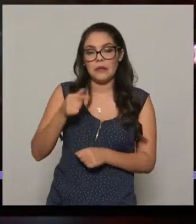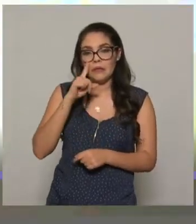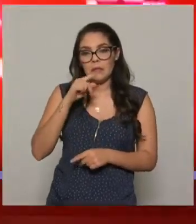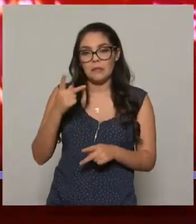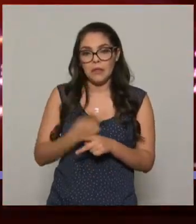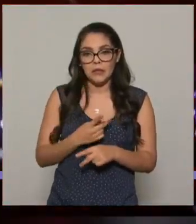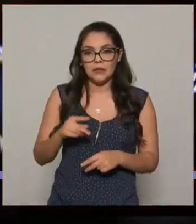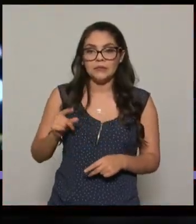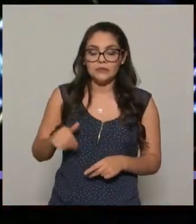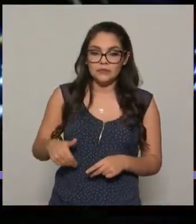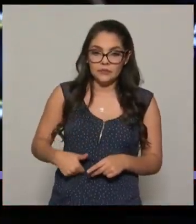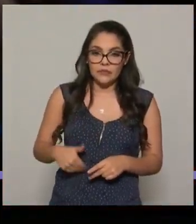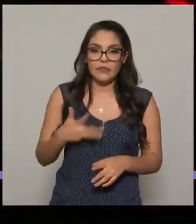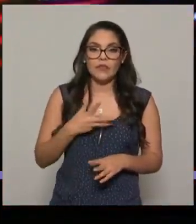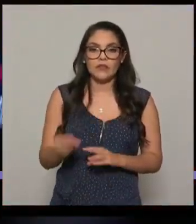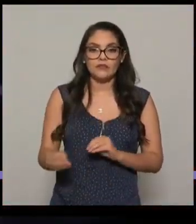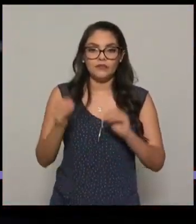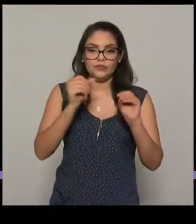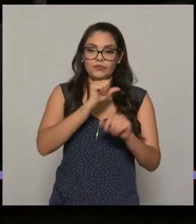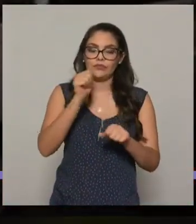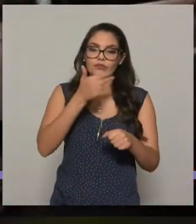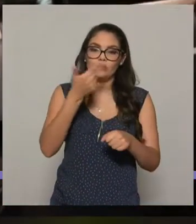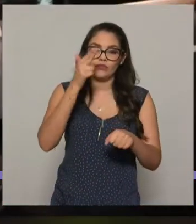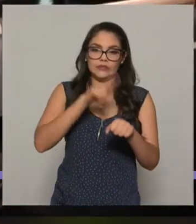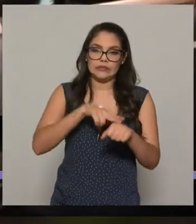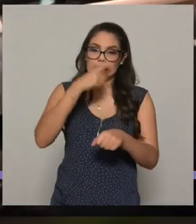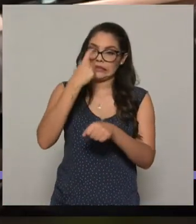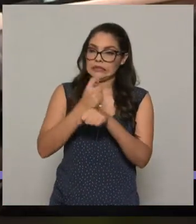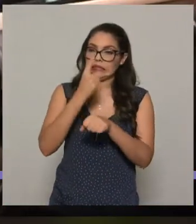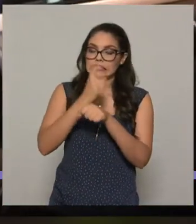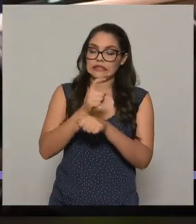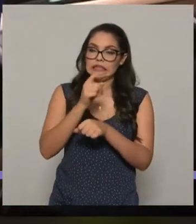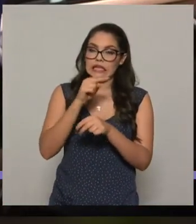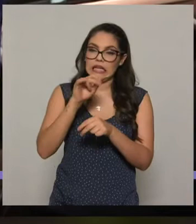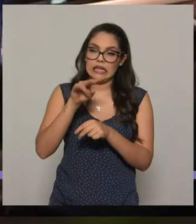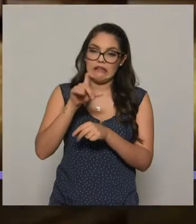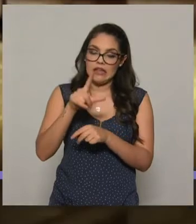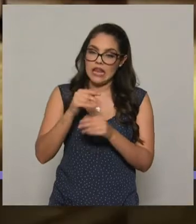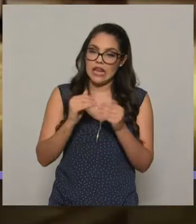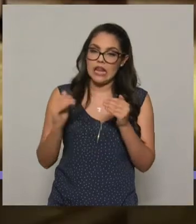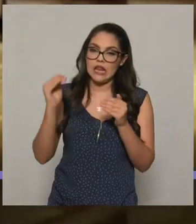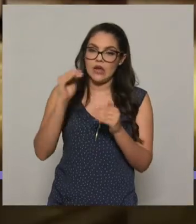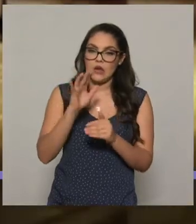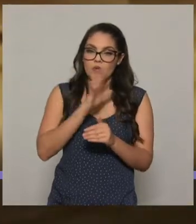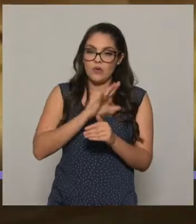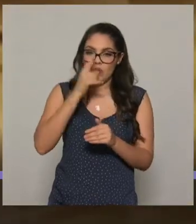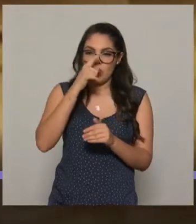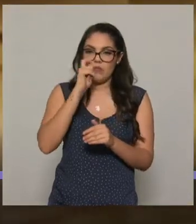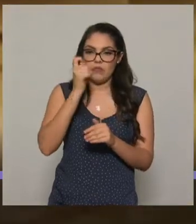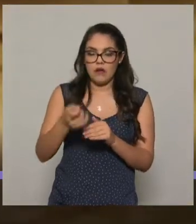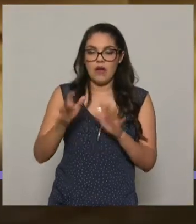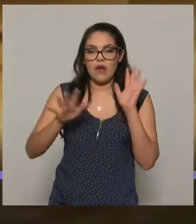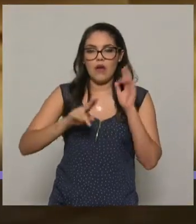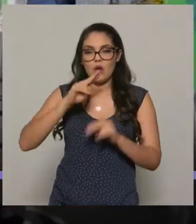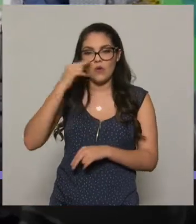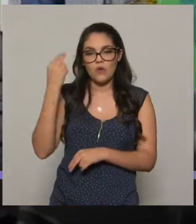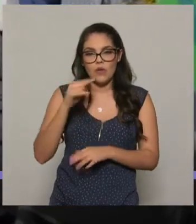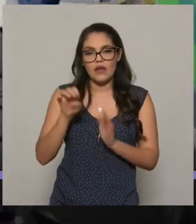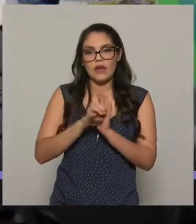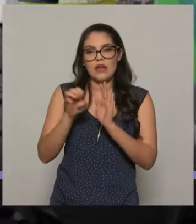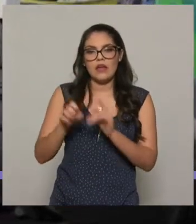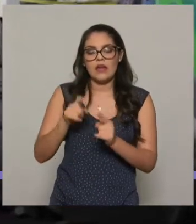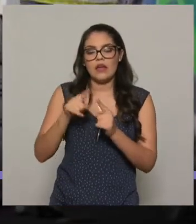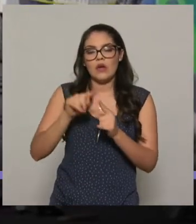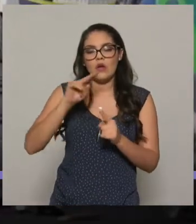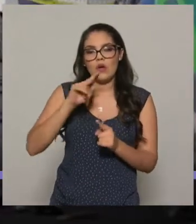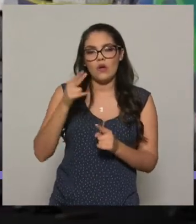pues ya son trasladados a hospitales que se denominan de primer nivel en ese sentido, en cuestiones de urgencias traumatológicas, como puede ser, por ejemplo, el